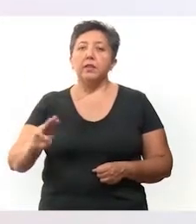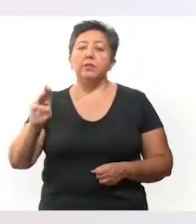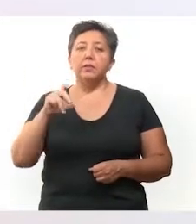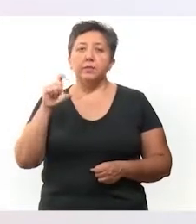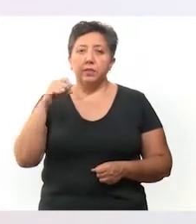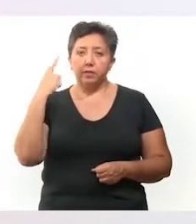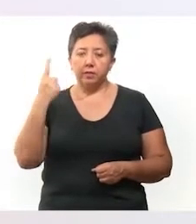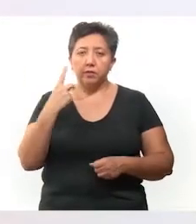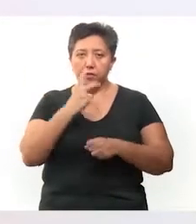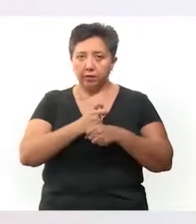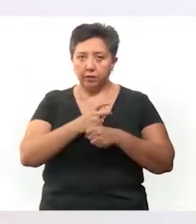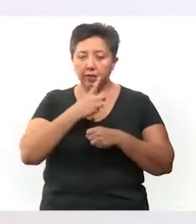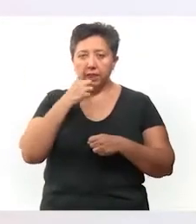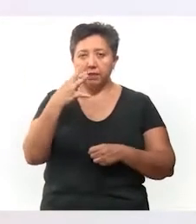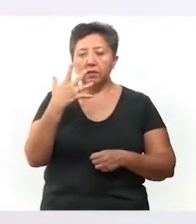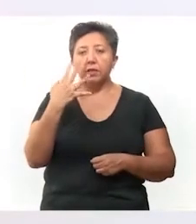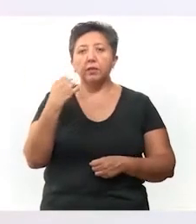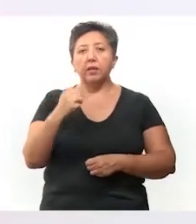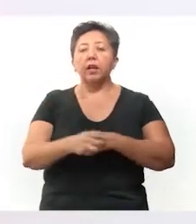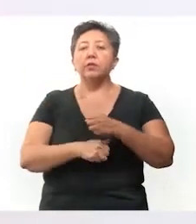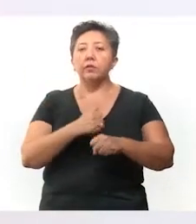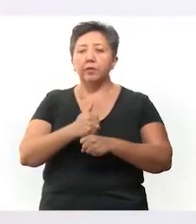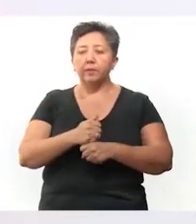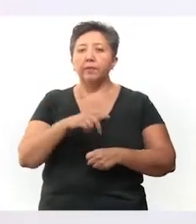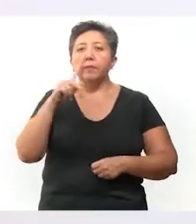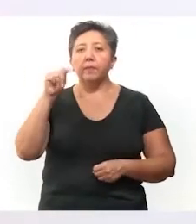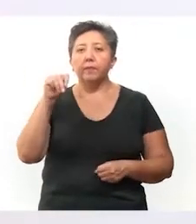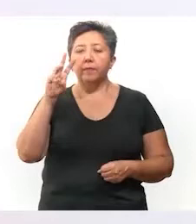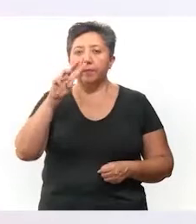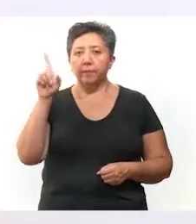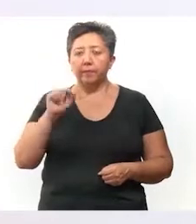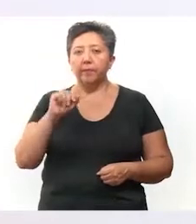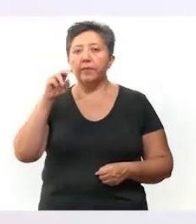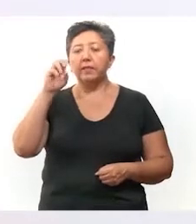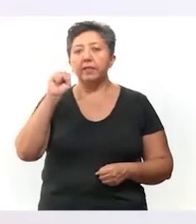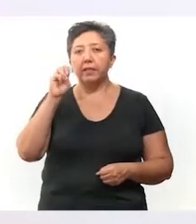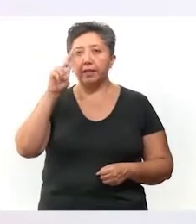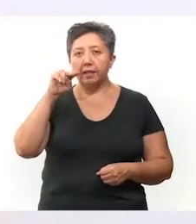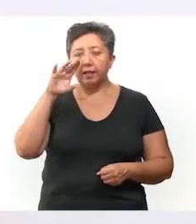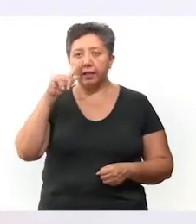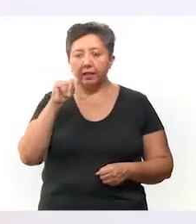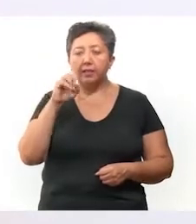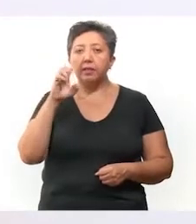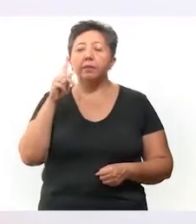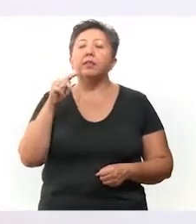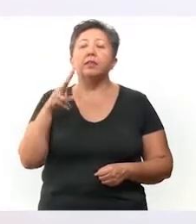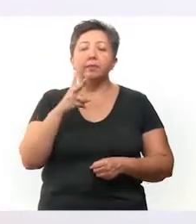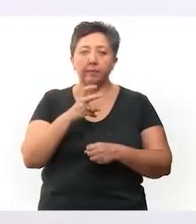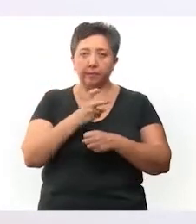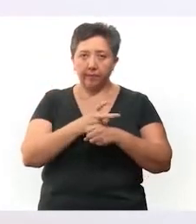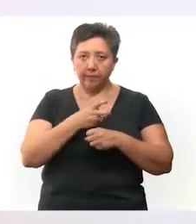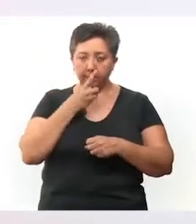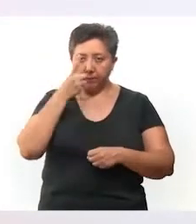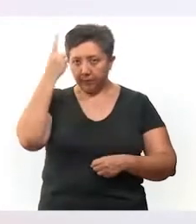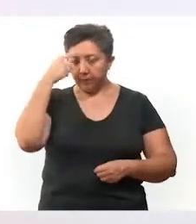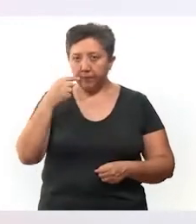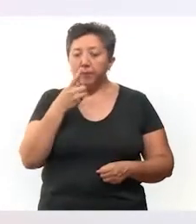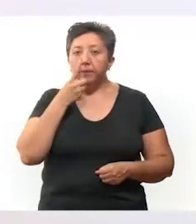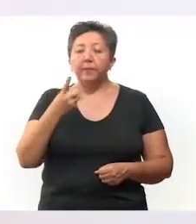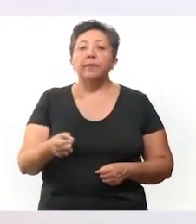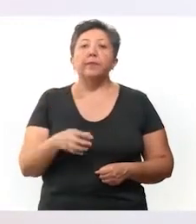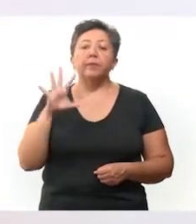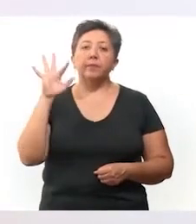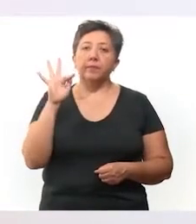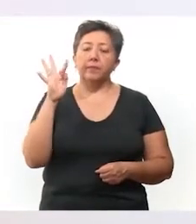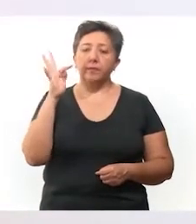21, segunda dosis de 50 a 59 años en Temozón, Sanacat y Espita. También segunda dosis de 50 a 59